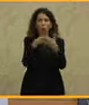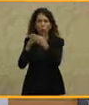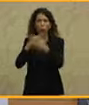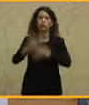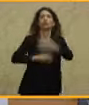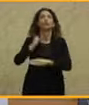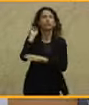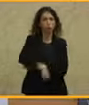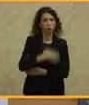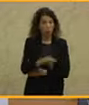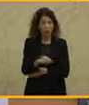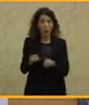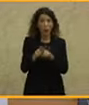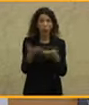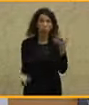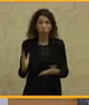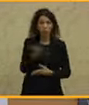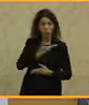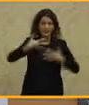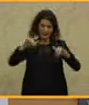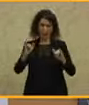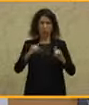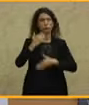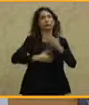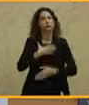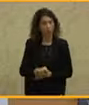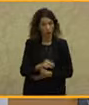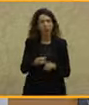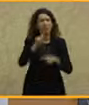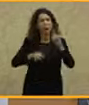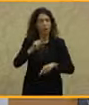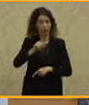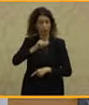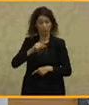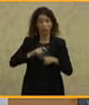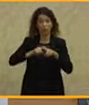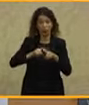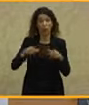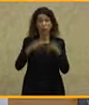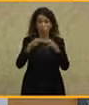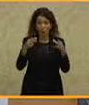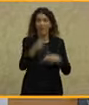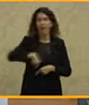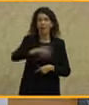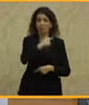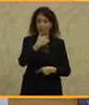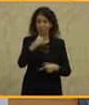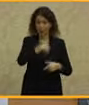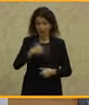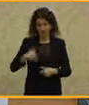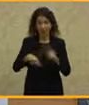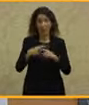vida sin perder el equilibrio emocional. Y esto depende de factores personales y del contexto sociocultural y